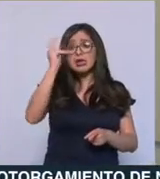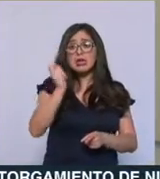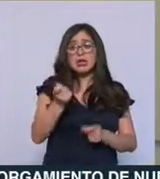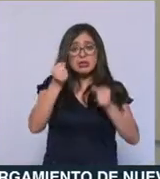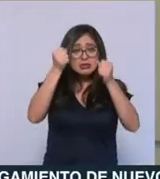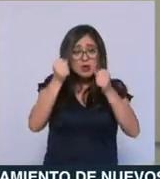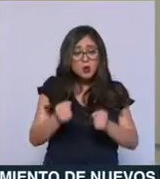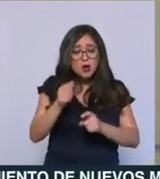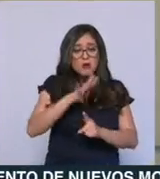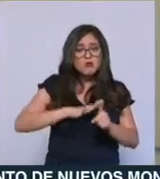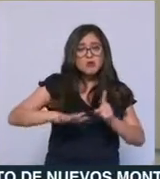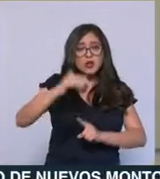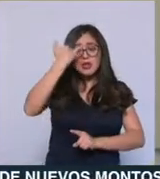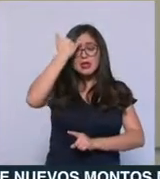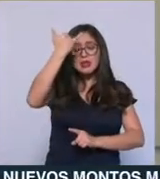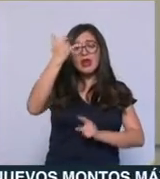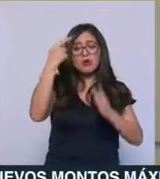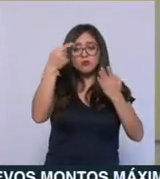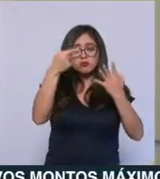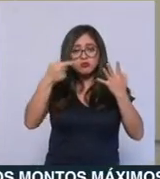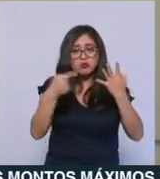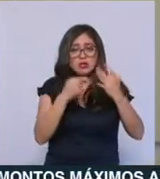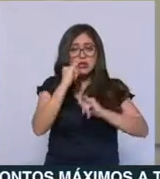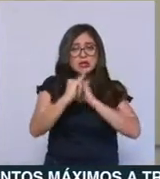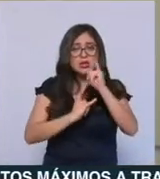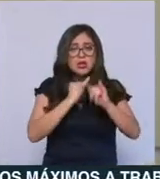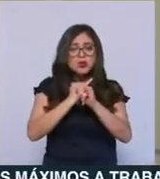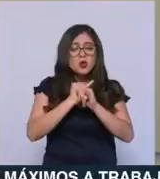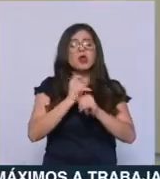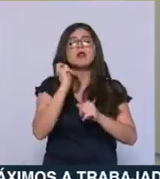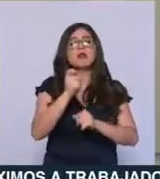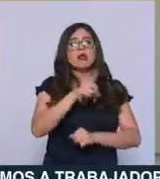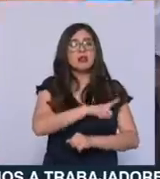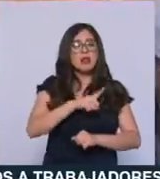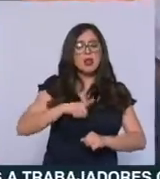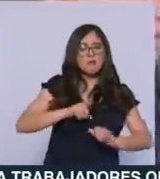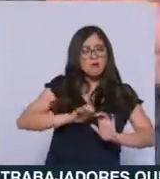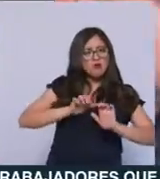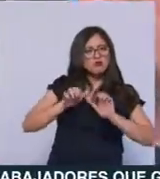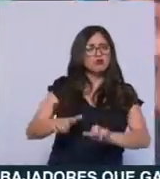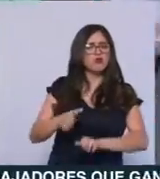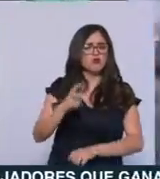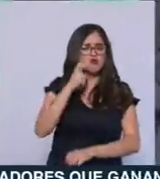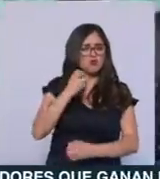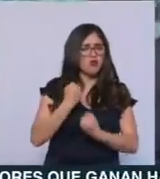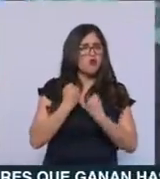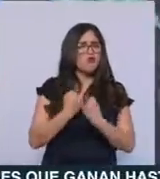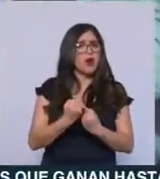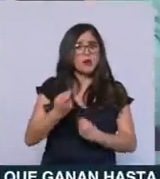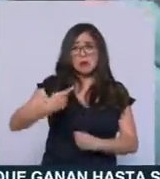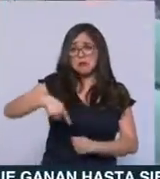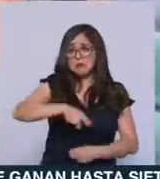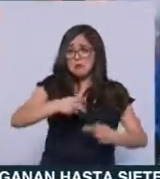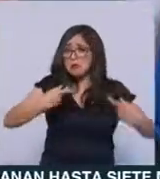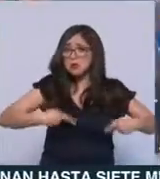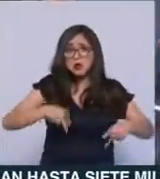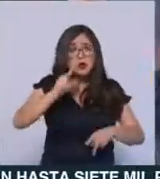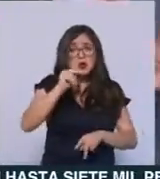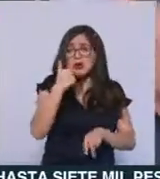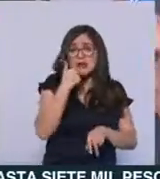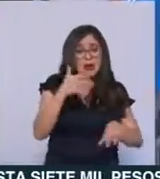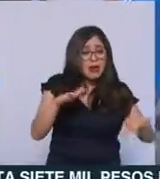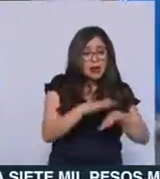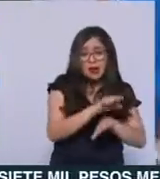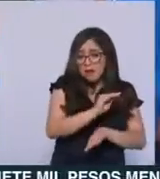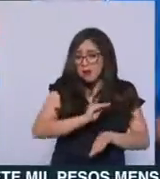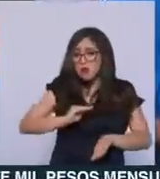con estándares internacionales, los requisitos de acceso deben ser rigurosos y reiteró que los elementos que no quieran transferirse a la Guardia